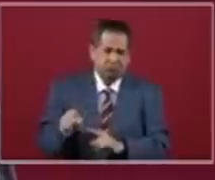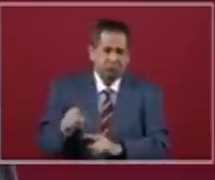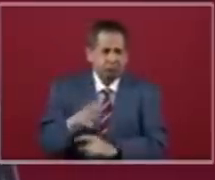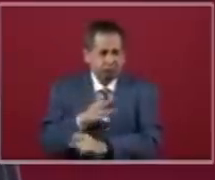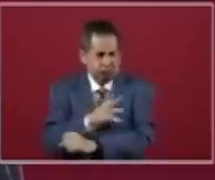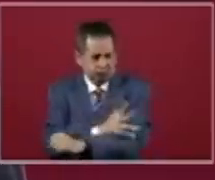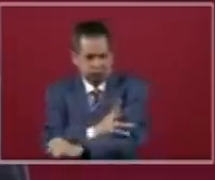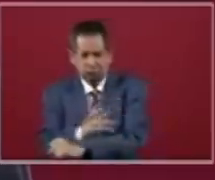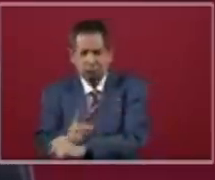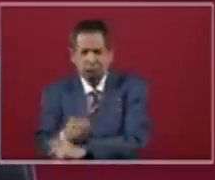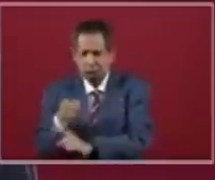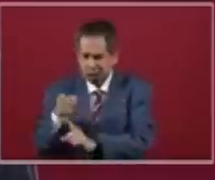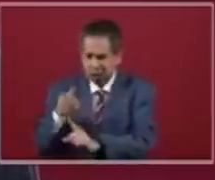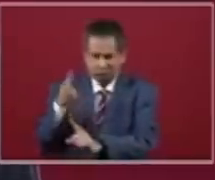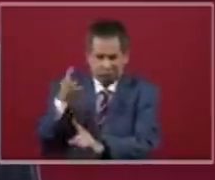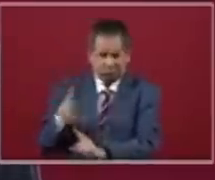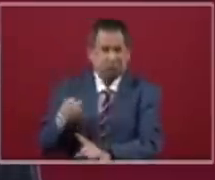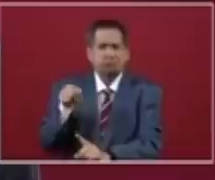honesto